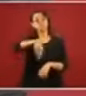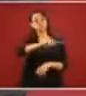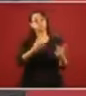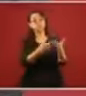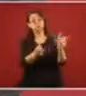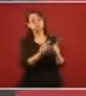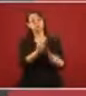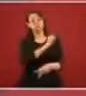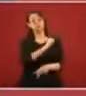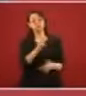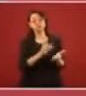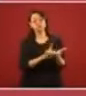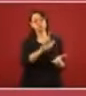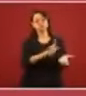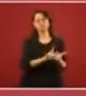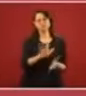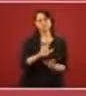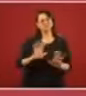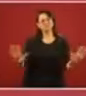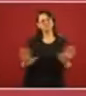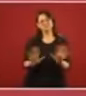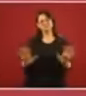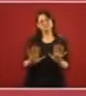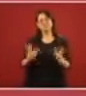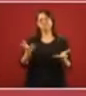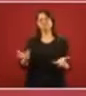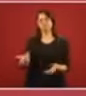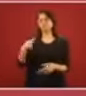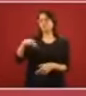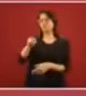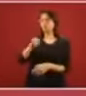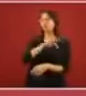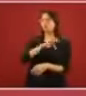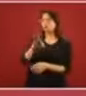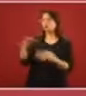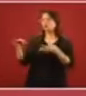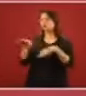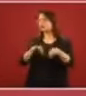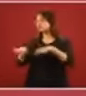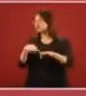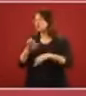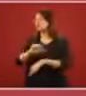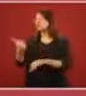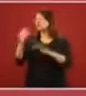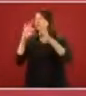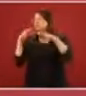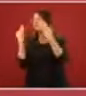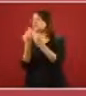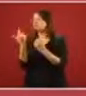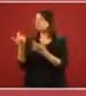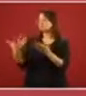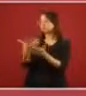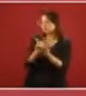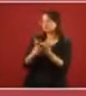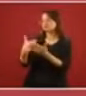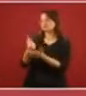otras opciones para tener ingresos, que nos ayuden